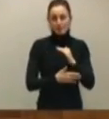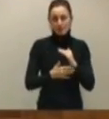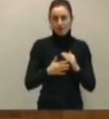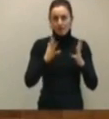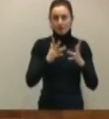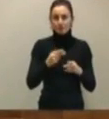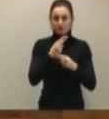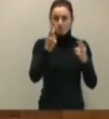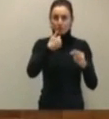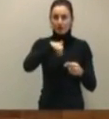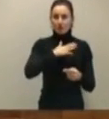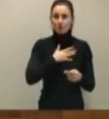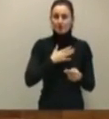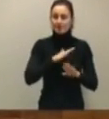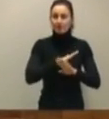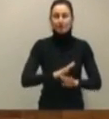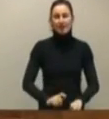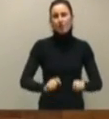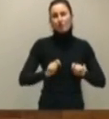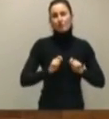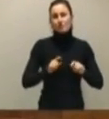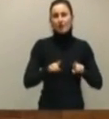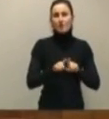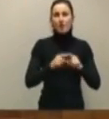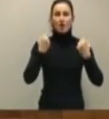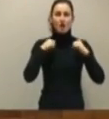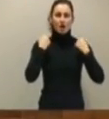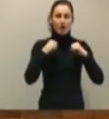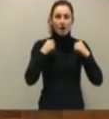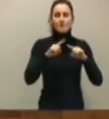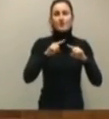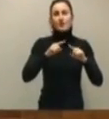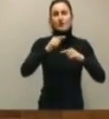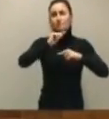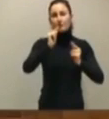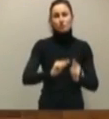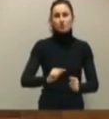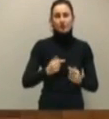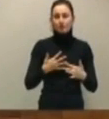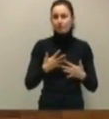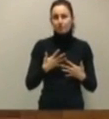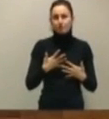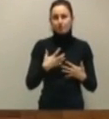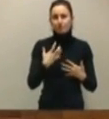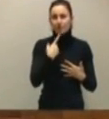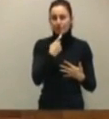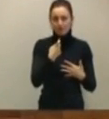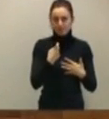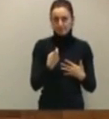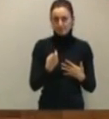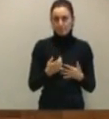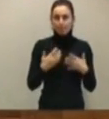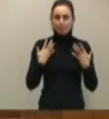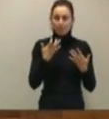Administración y nos abocan a un ejercicio de realismo presupuestario ineludible. Por ello,